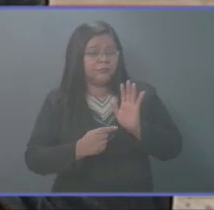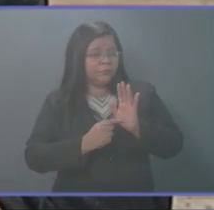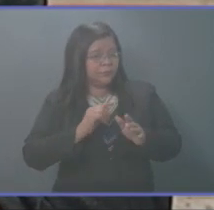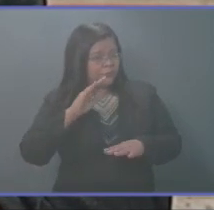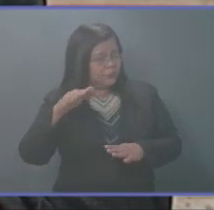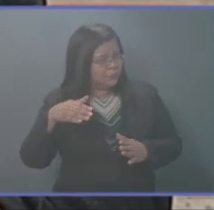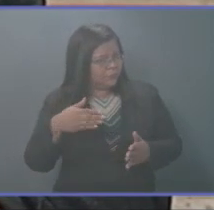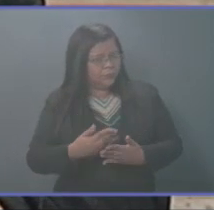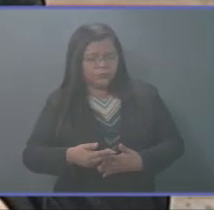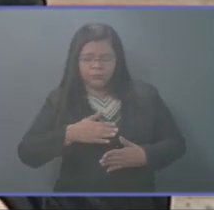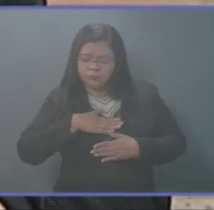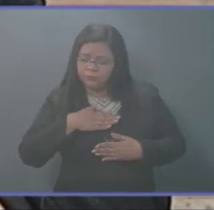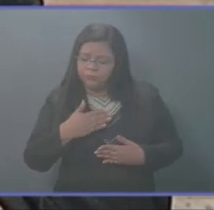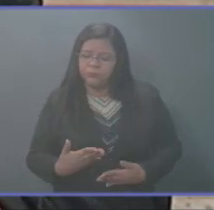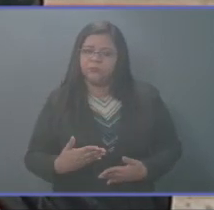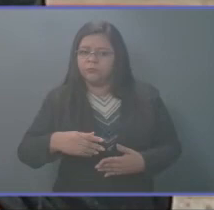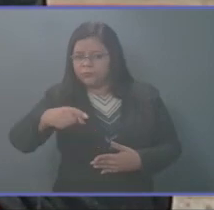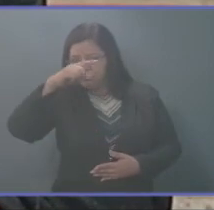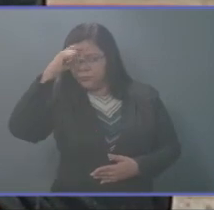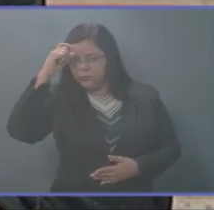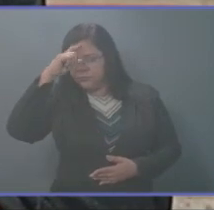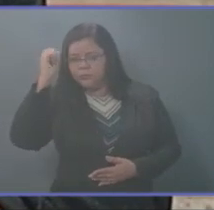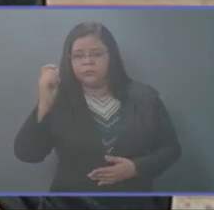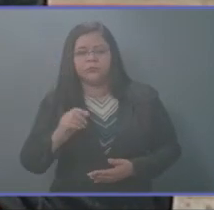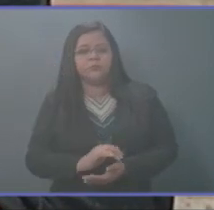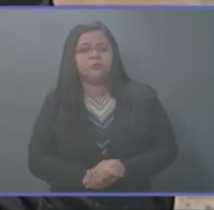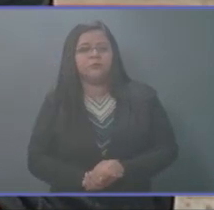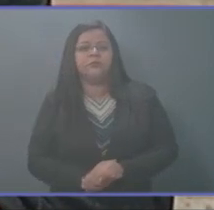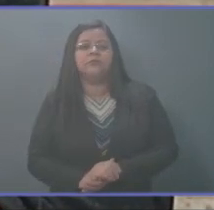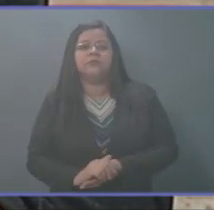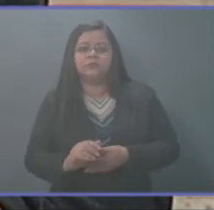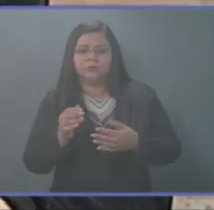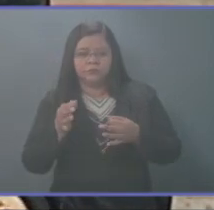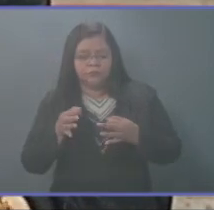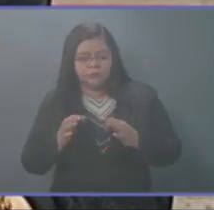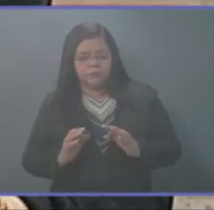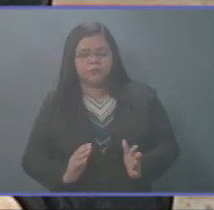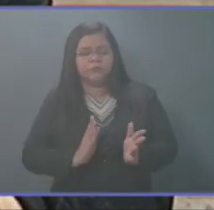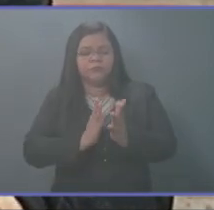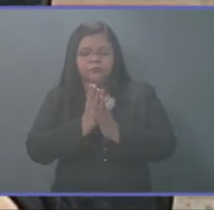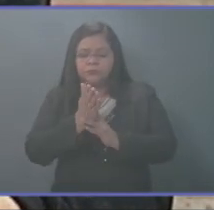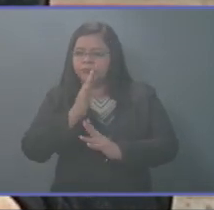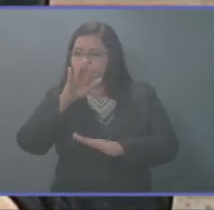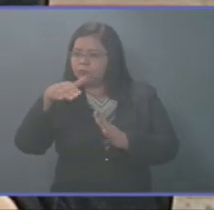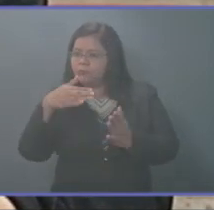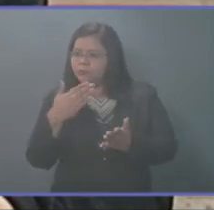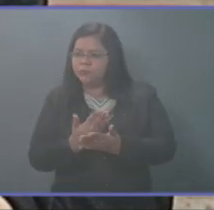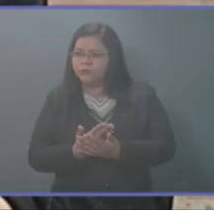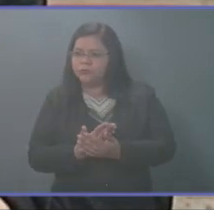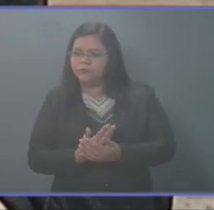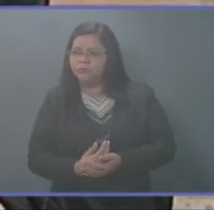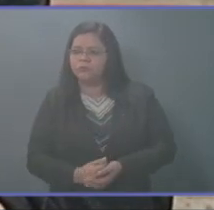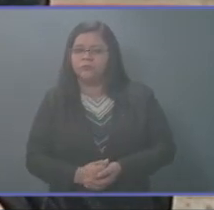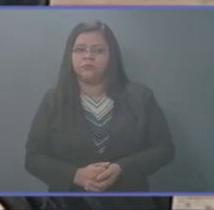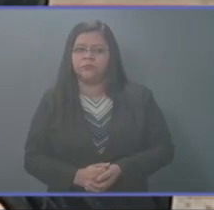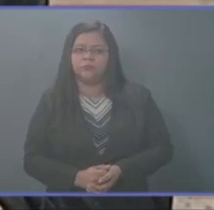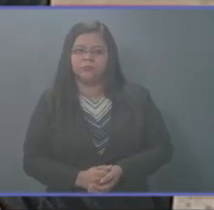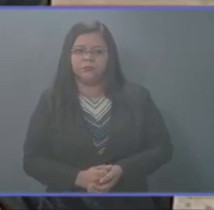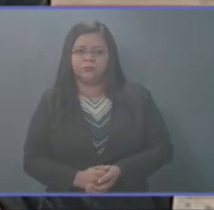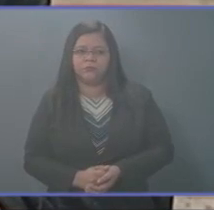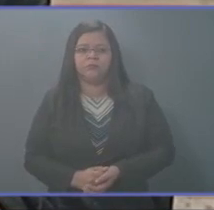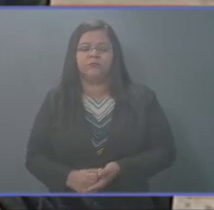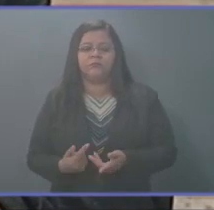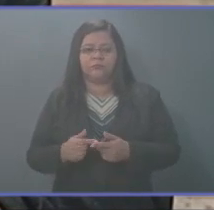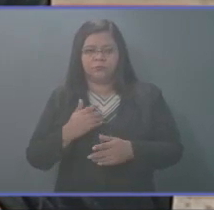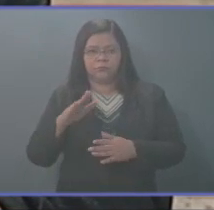todo el ánimo y el deseo de trabajar de forma transversal con estrategias trazadoras para poder resolver